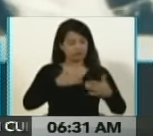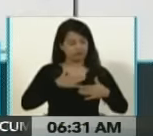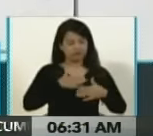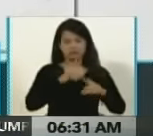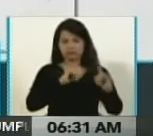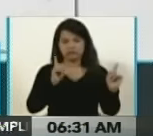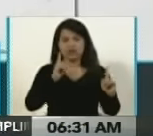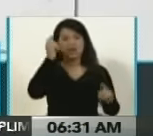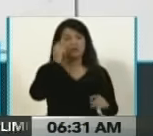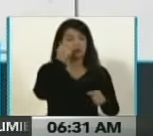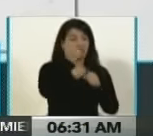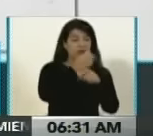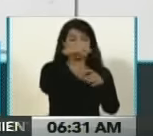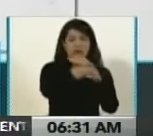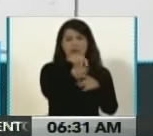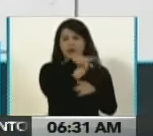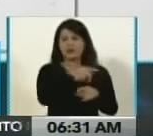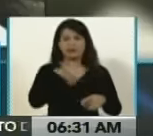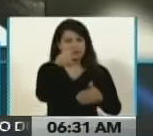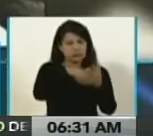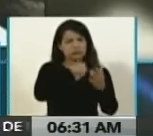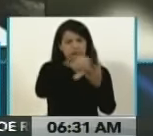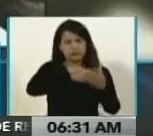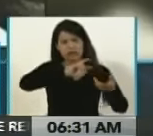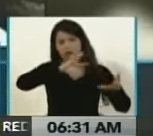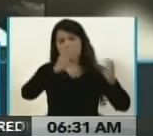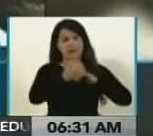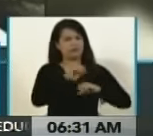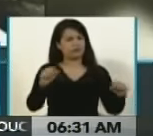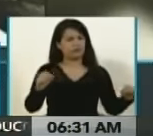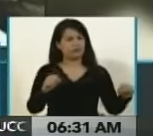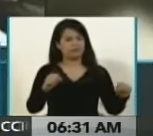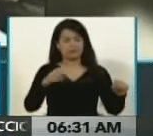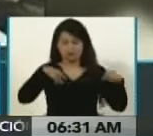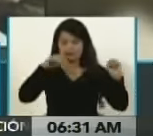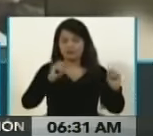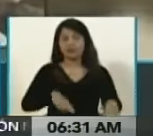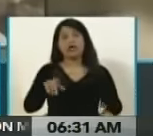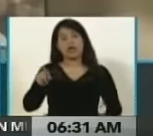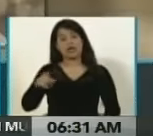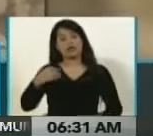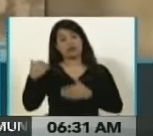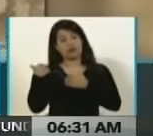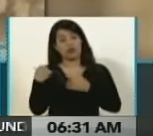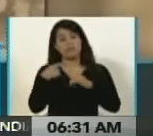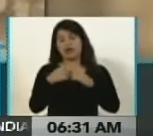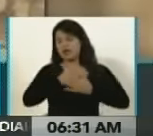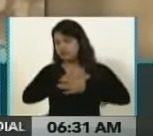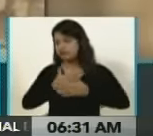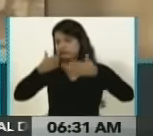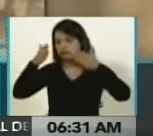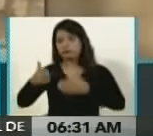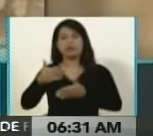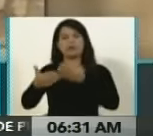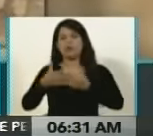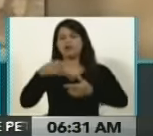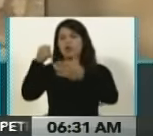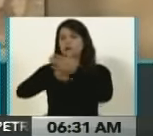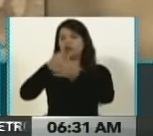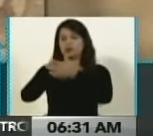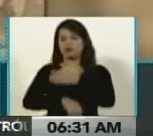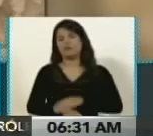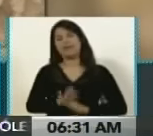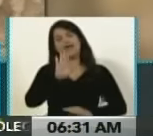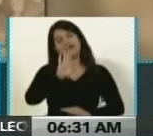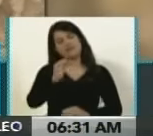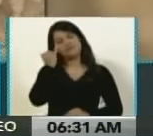representación parlamentaria. Es un acto de mucha responsabilidad y de mucha entrega, pues. Entonces esa fue siempre la imagen